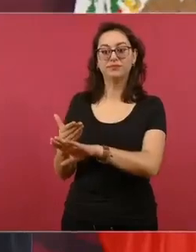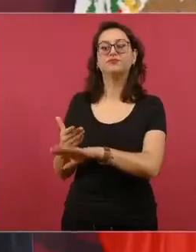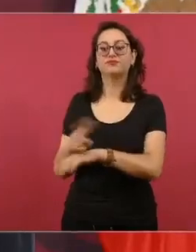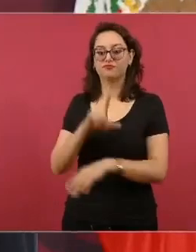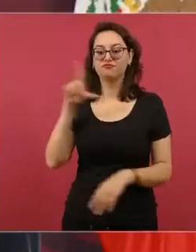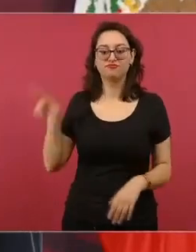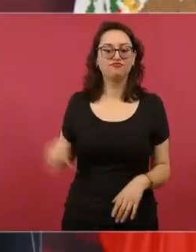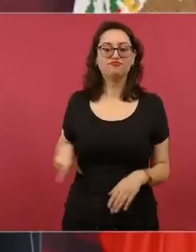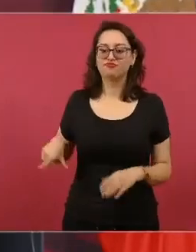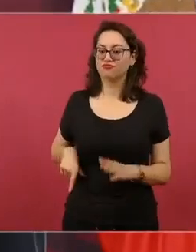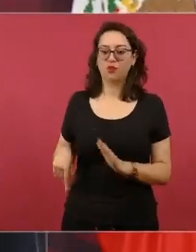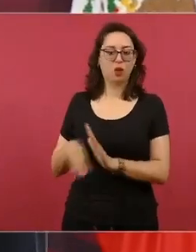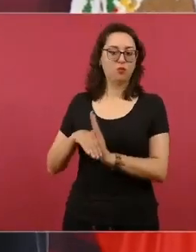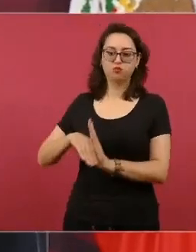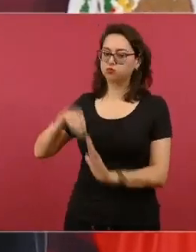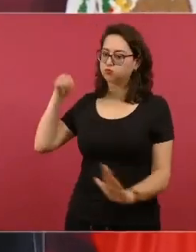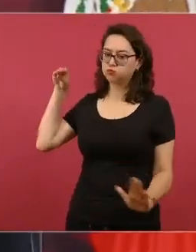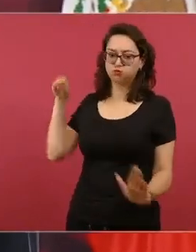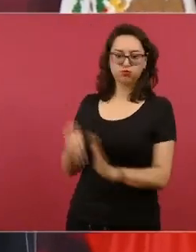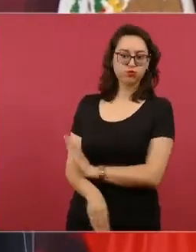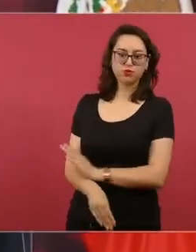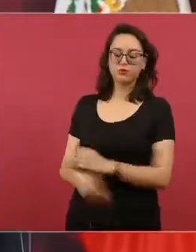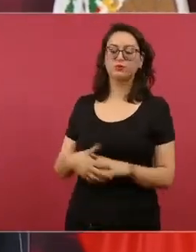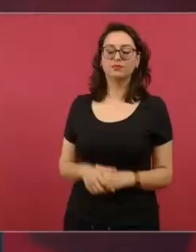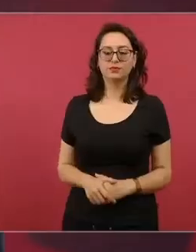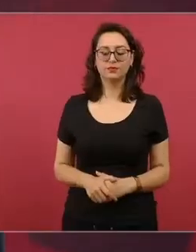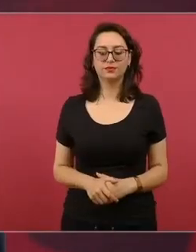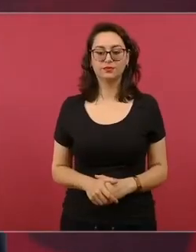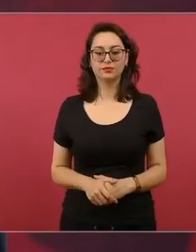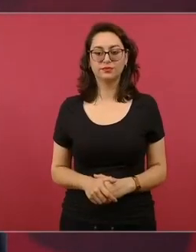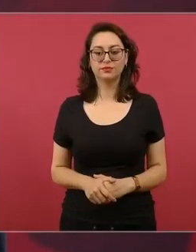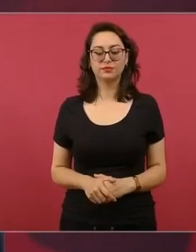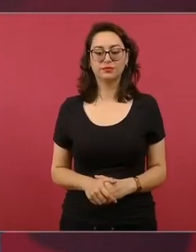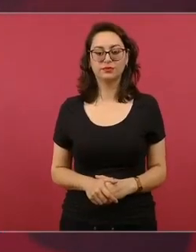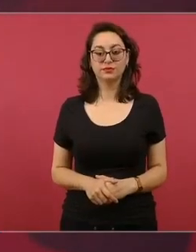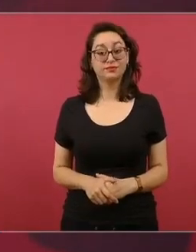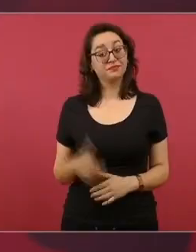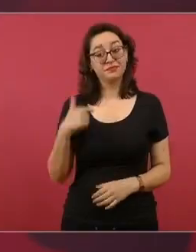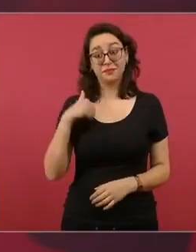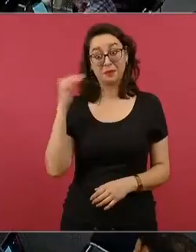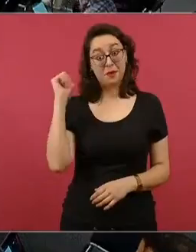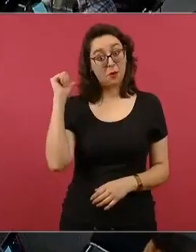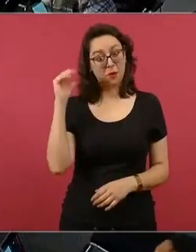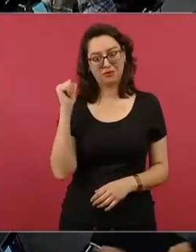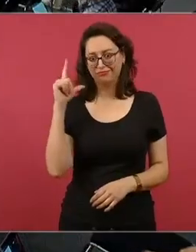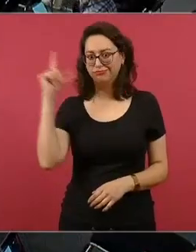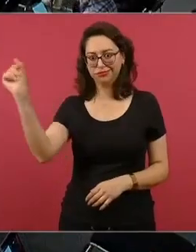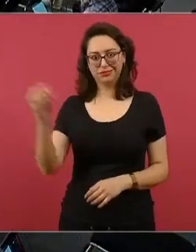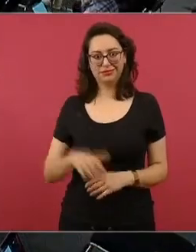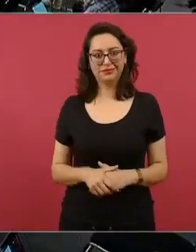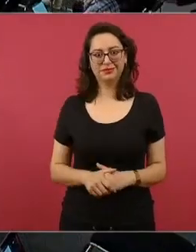un gobierno popular. Ya me voy, si no, no llego.